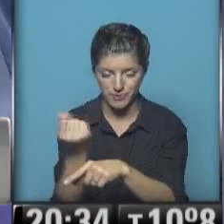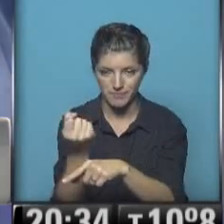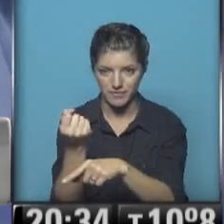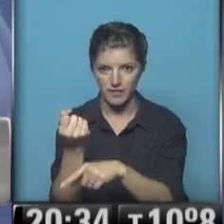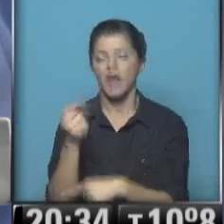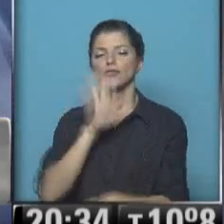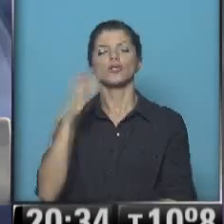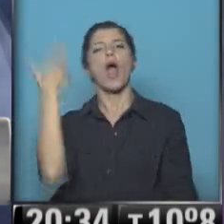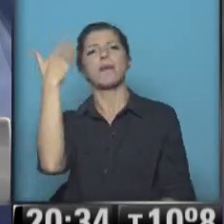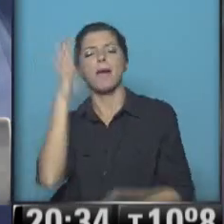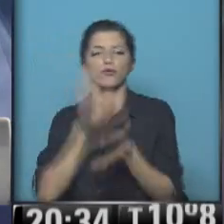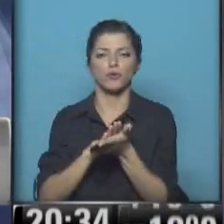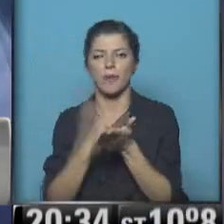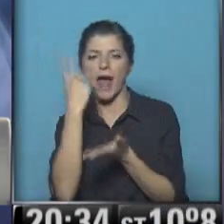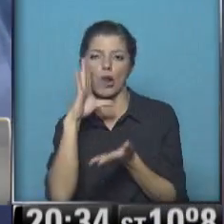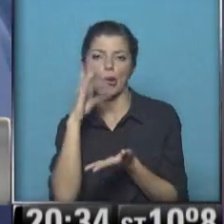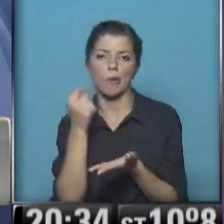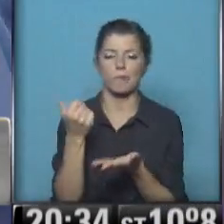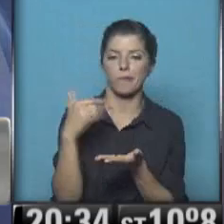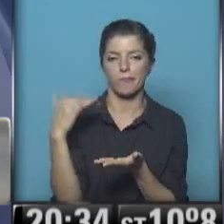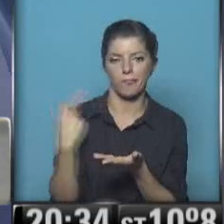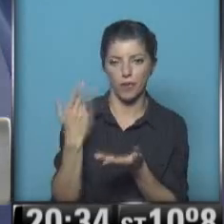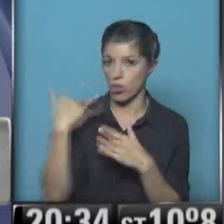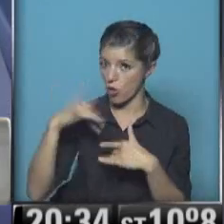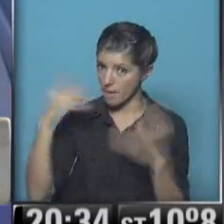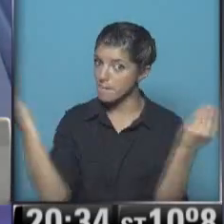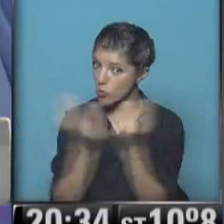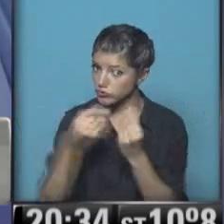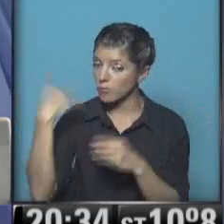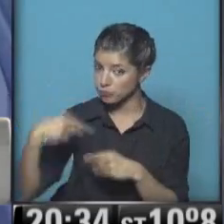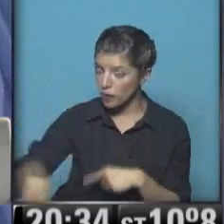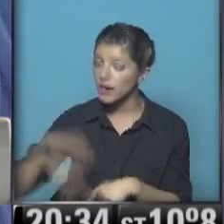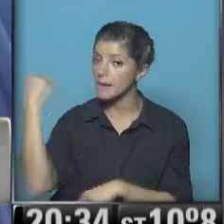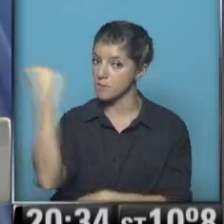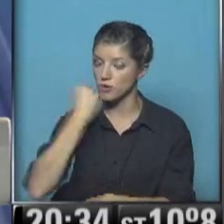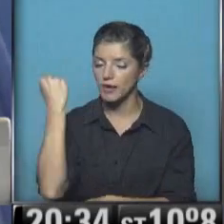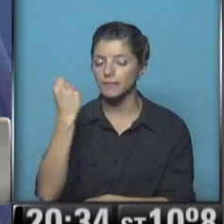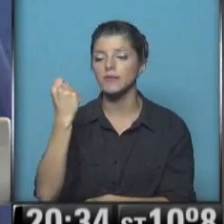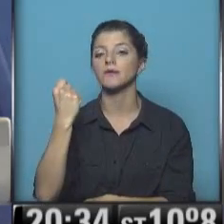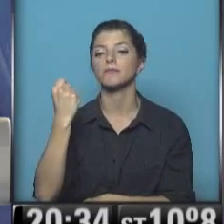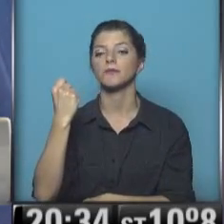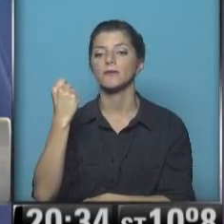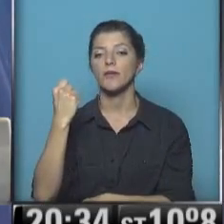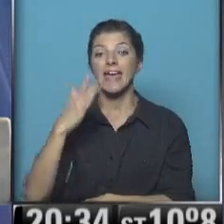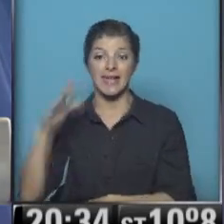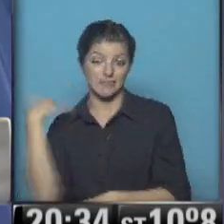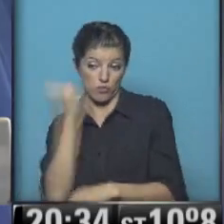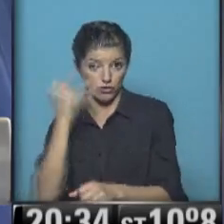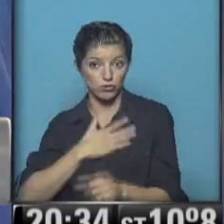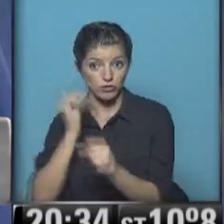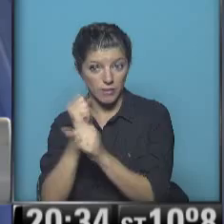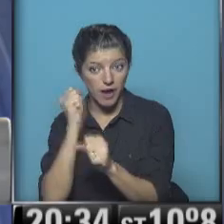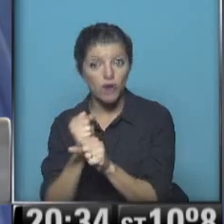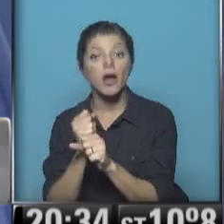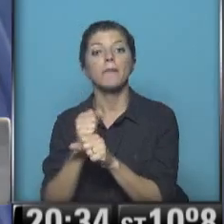no estamos hablando de nada chiquito, estamos hablando de mucho. Tan importante esto, que lo que estamos haciendo nosotros, que es empezar a pegar